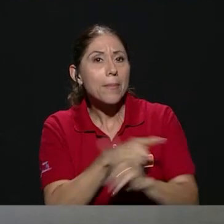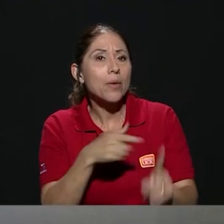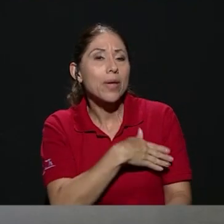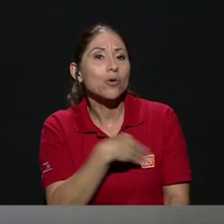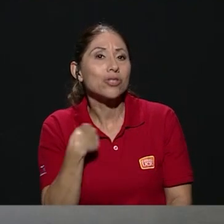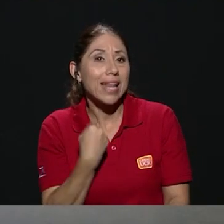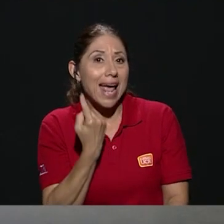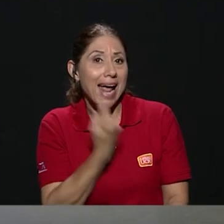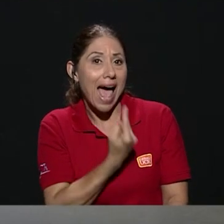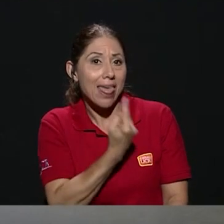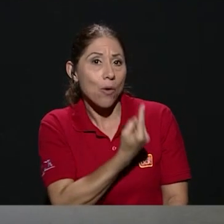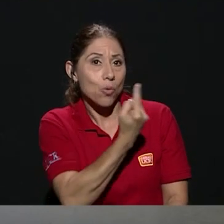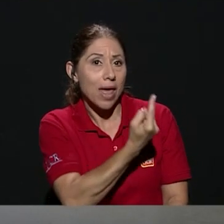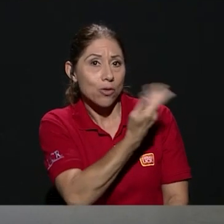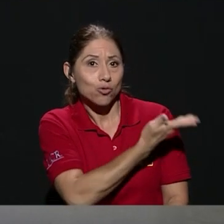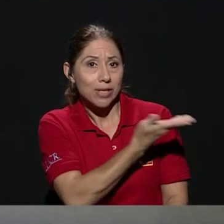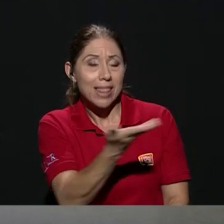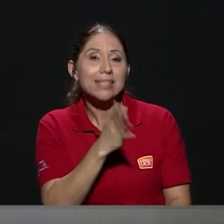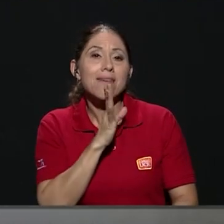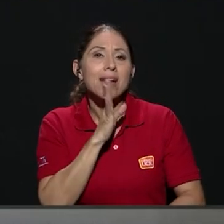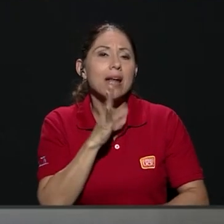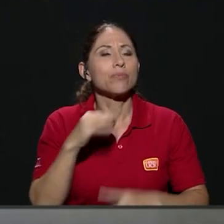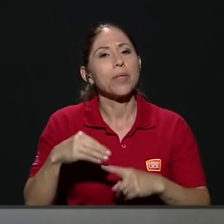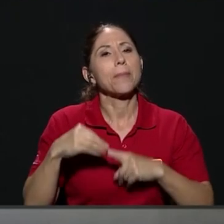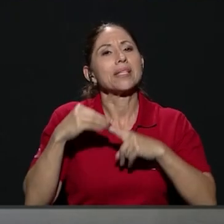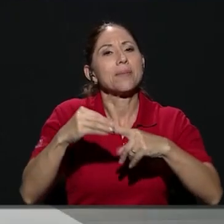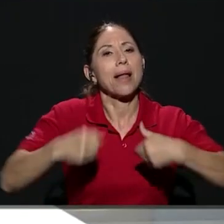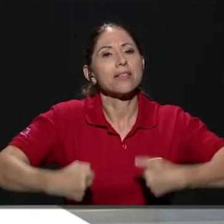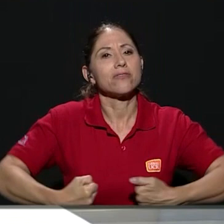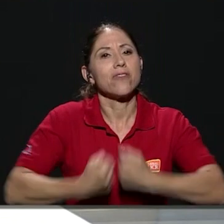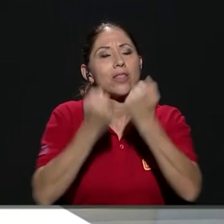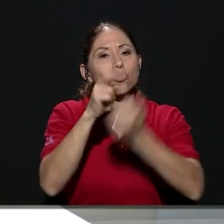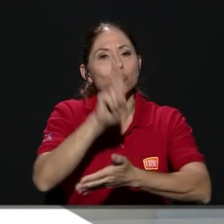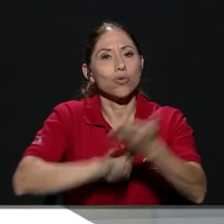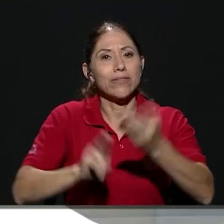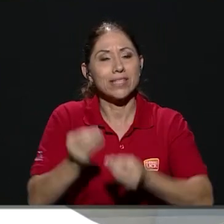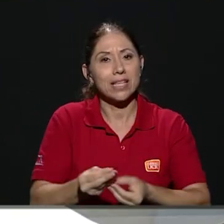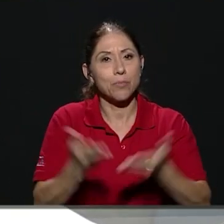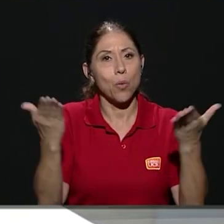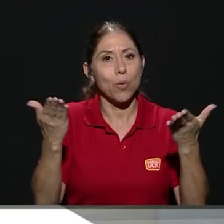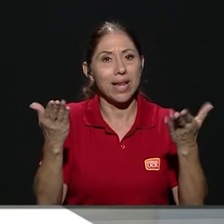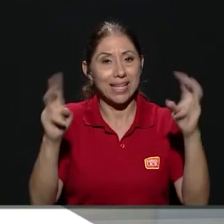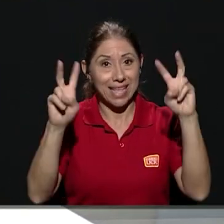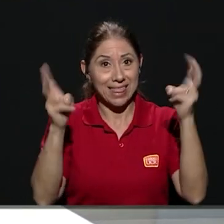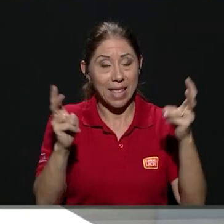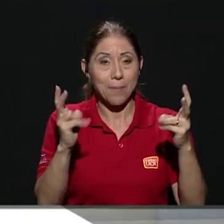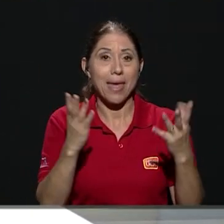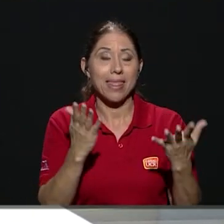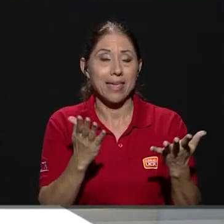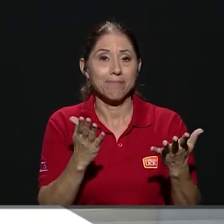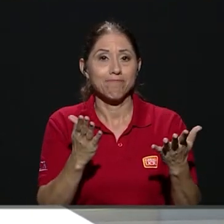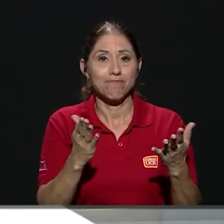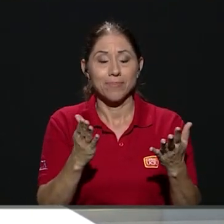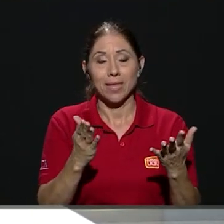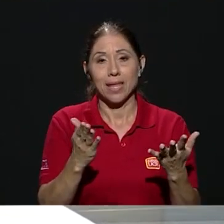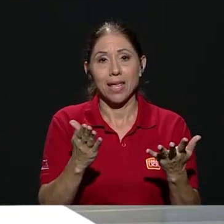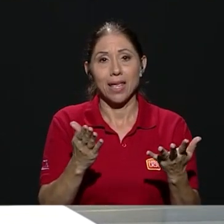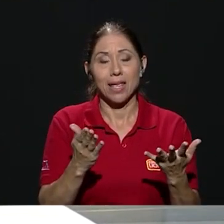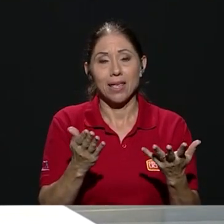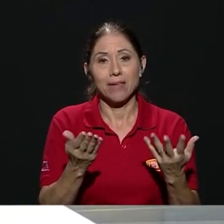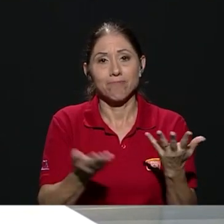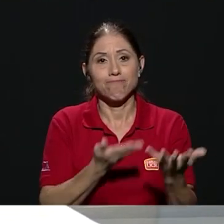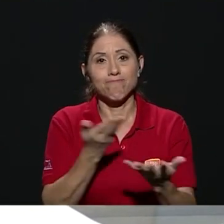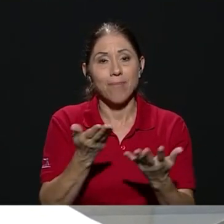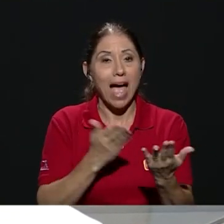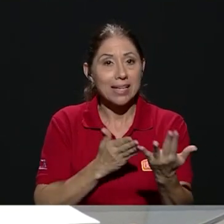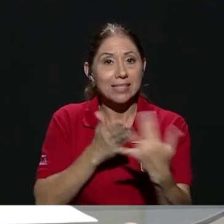que cada una de ustedes hiciera una reflexión sobre cuáles consideran que son los principales retos que tienen las universidades públicas en materia de precisamente